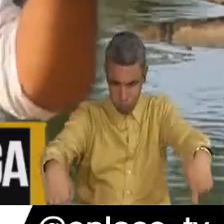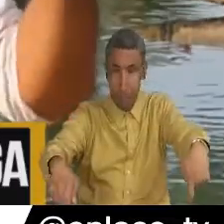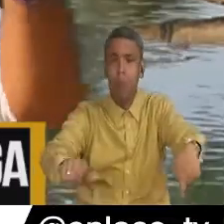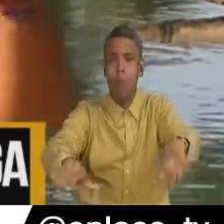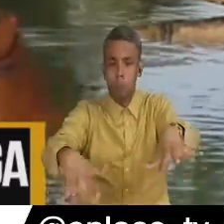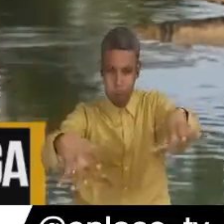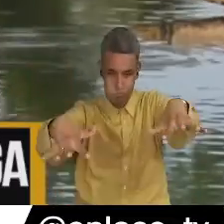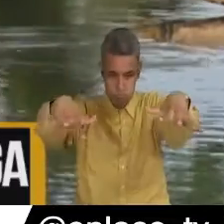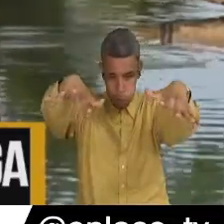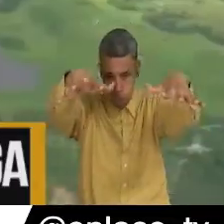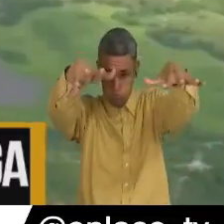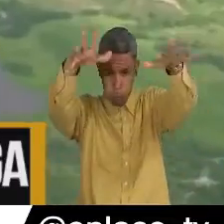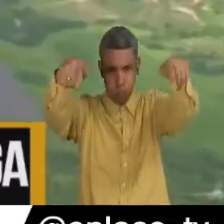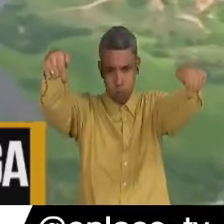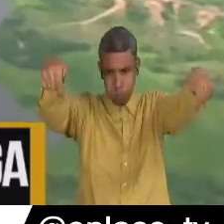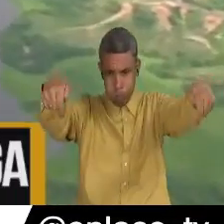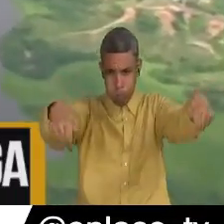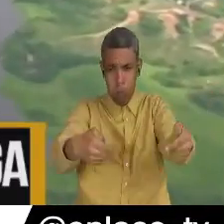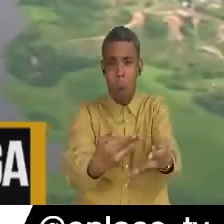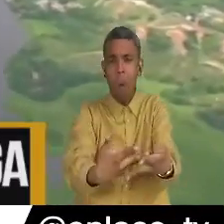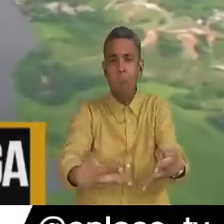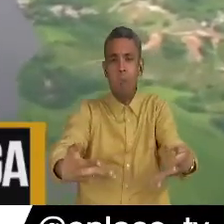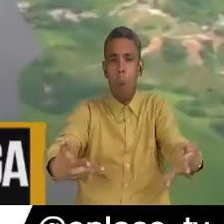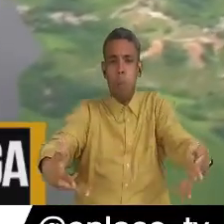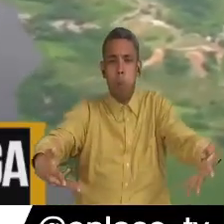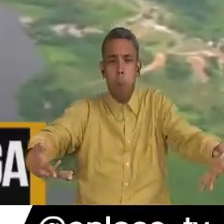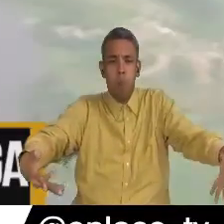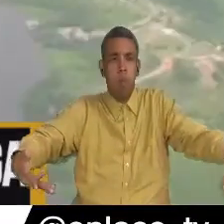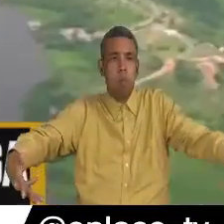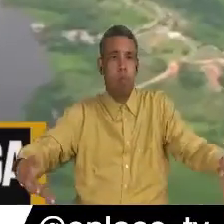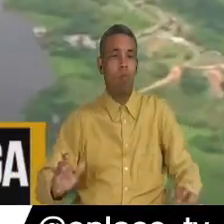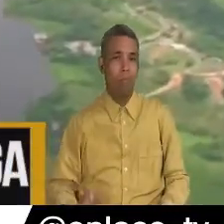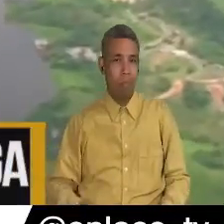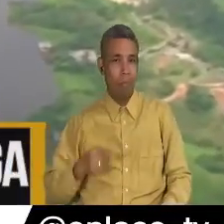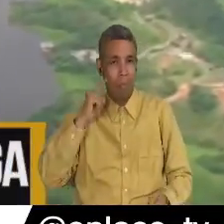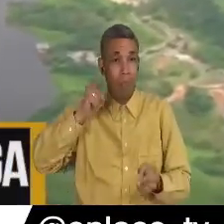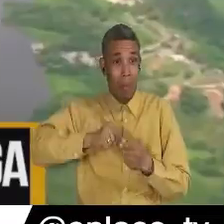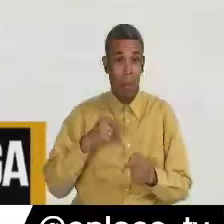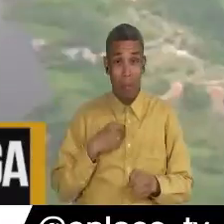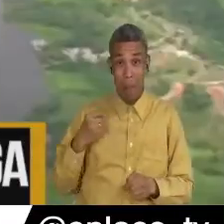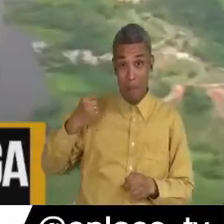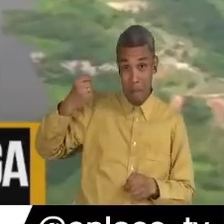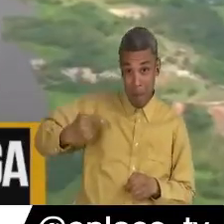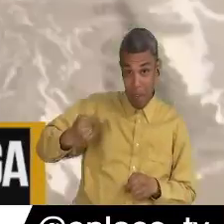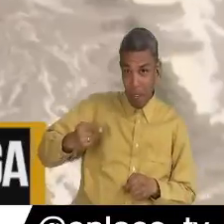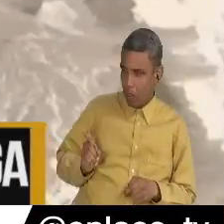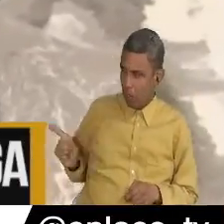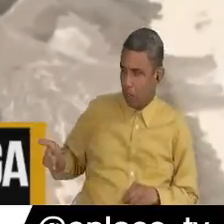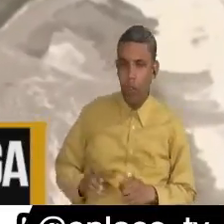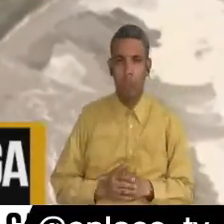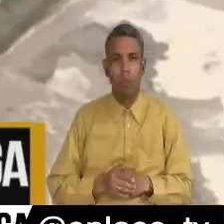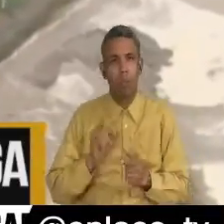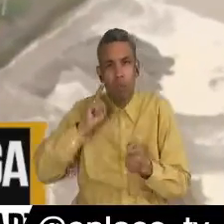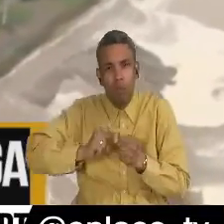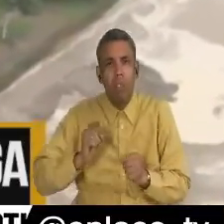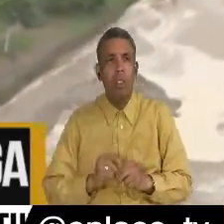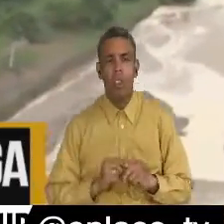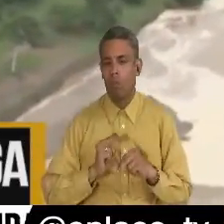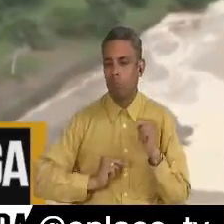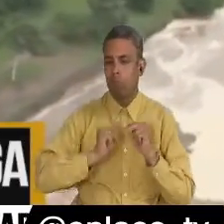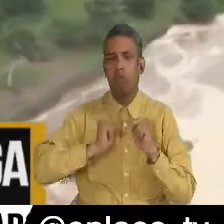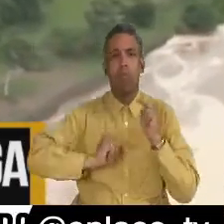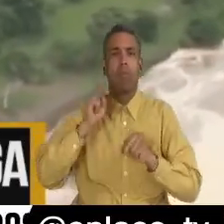conformando toda una estructura especial. La obra se desarrolla en dos fases. La primera contempló la construcción de una estructura de entrada o bocatoma para